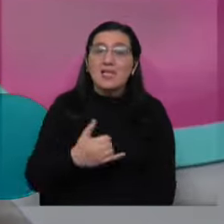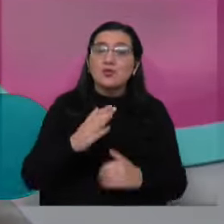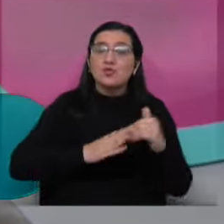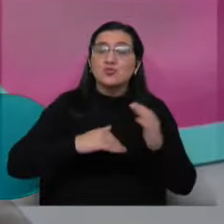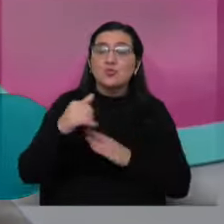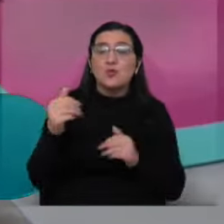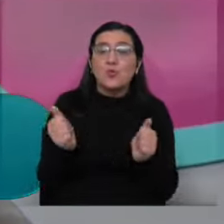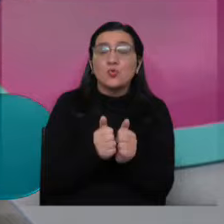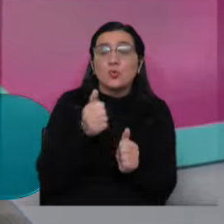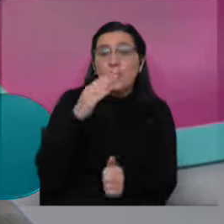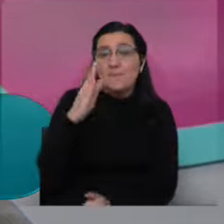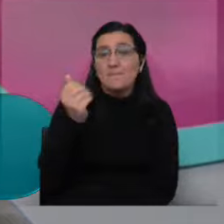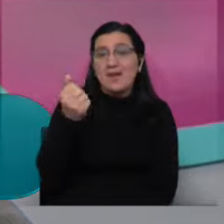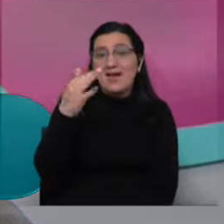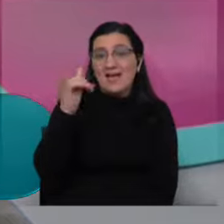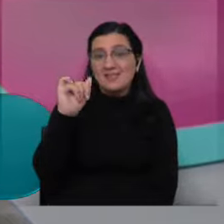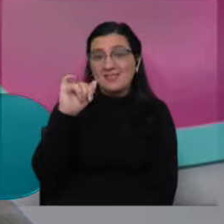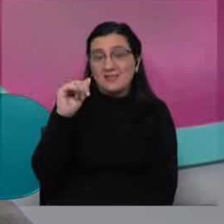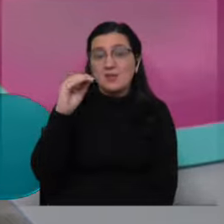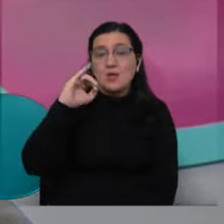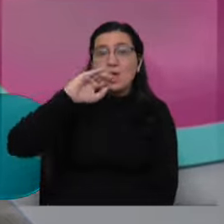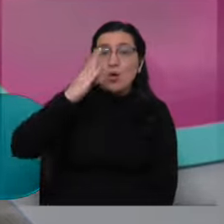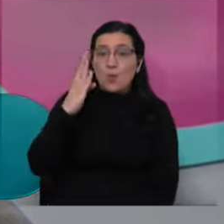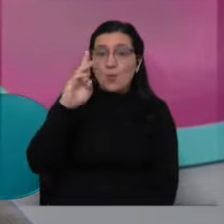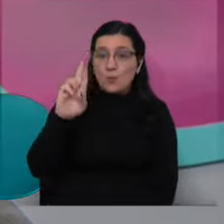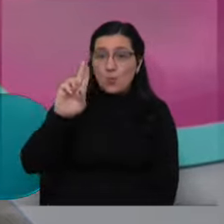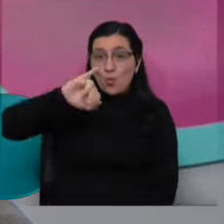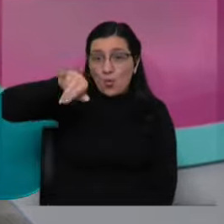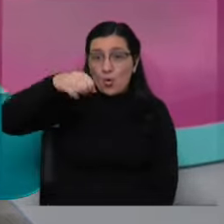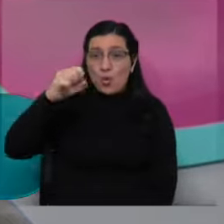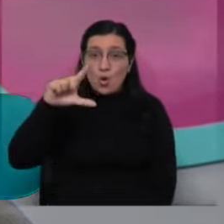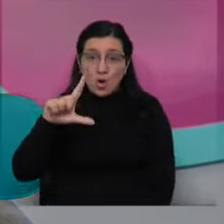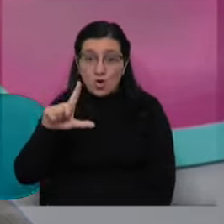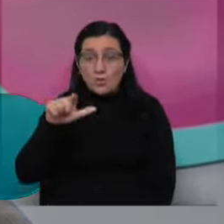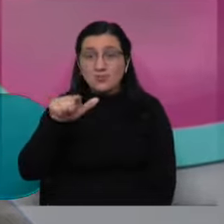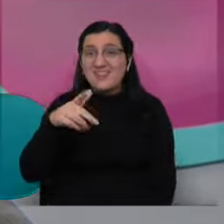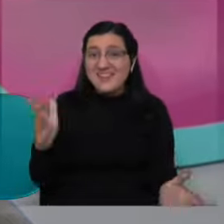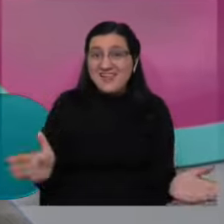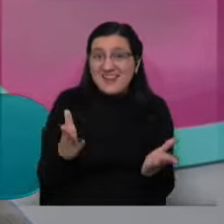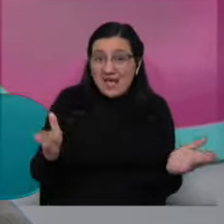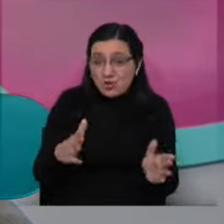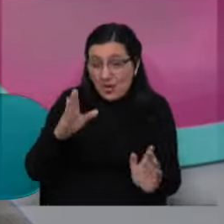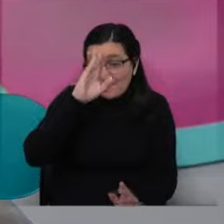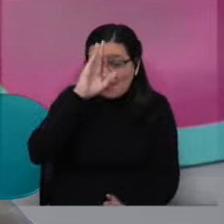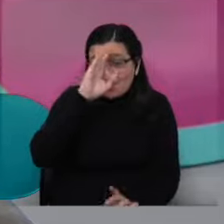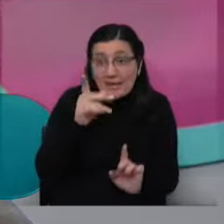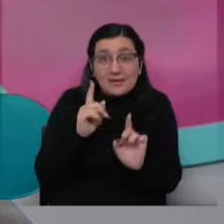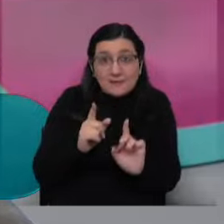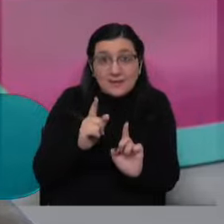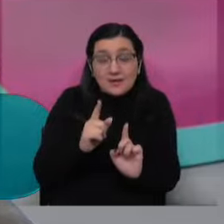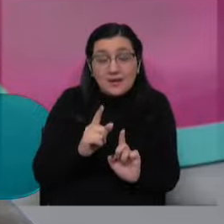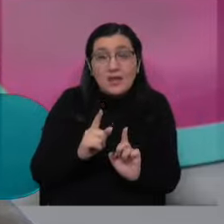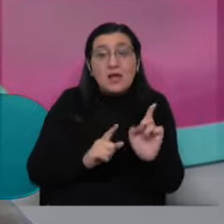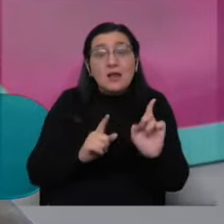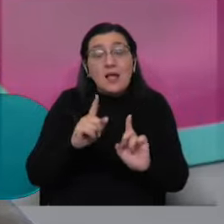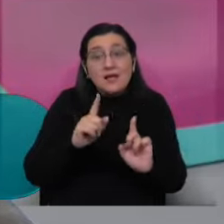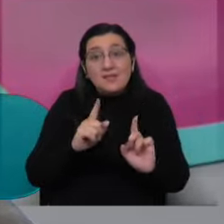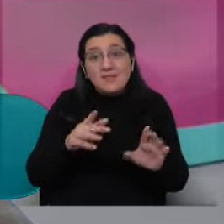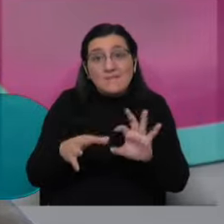Pati la nombraste ahora patti pujol y ustedes también Hicieron cosas este generaron aprendizajes no eh que La Academia estuviera